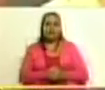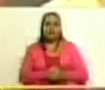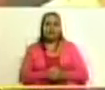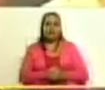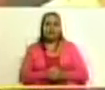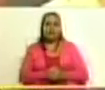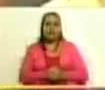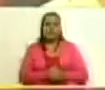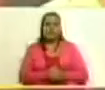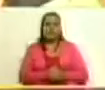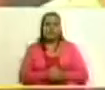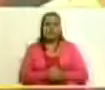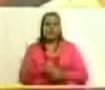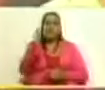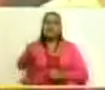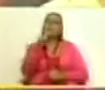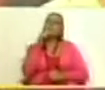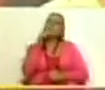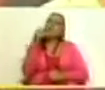Y tenemos también a quién.